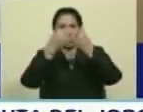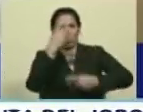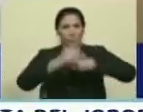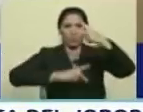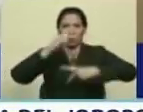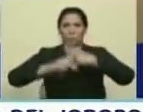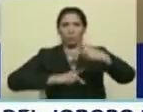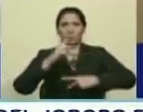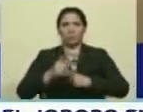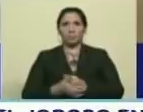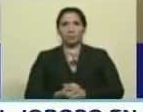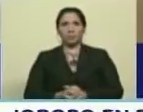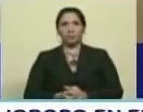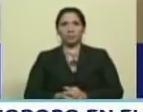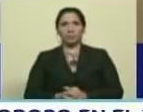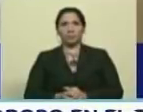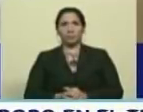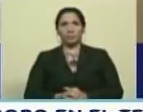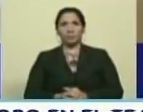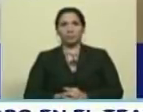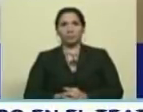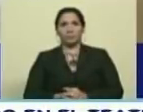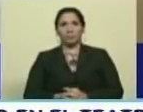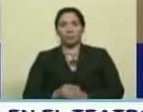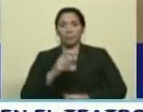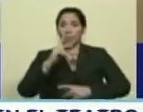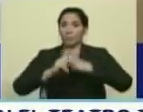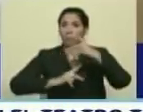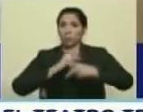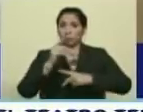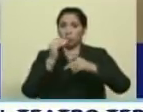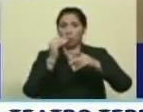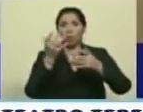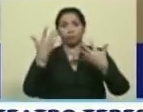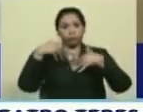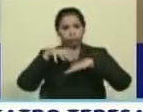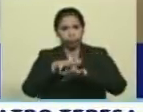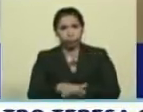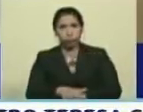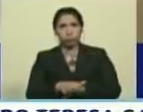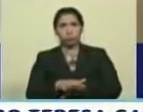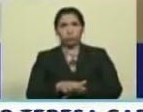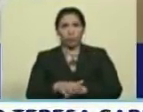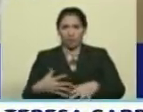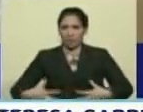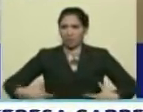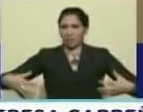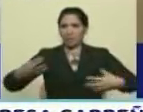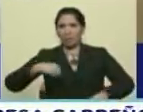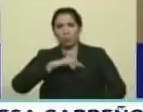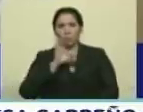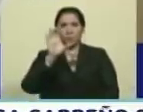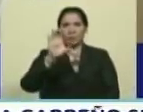productiva para la producción común y conjunta de la riqueza de nuestros países.